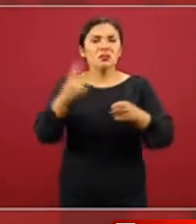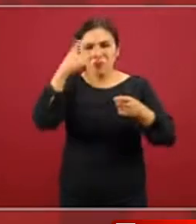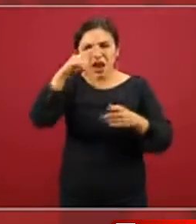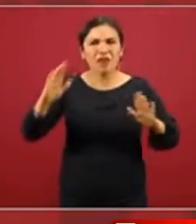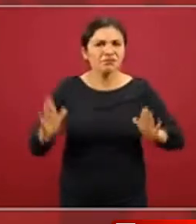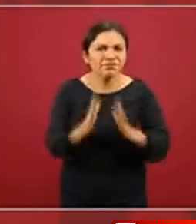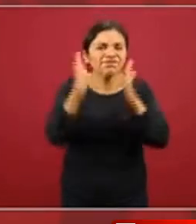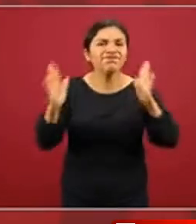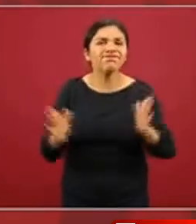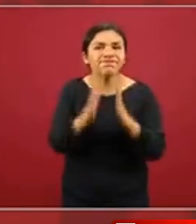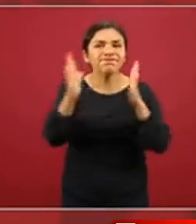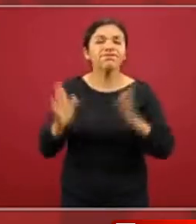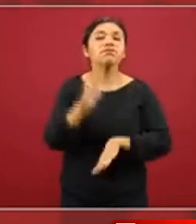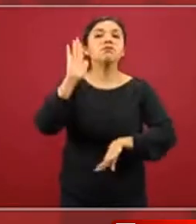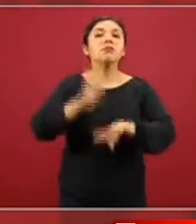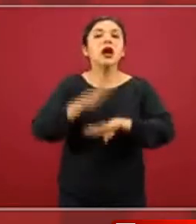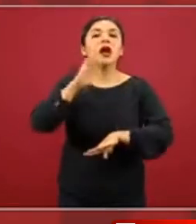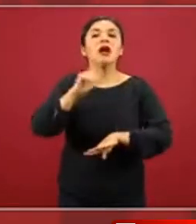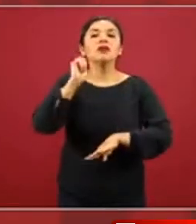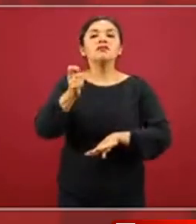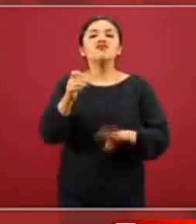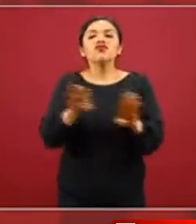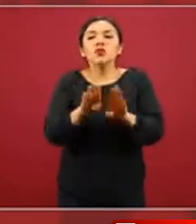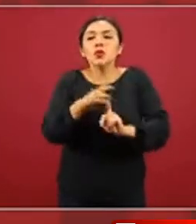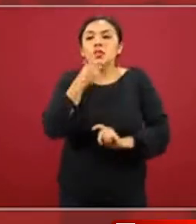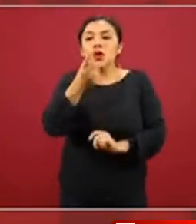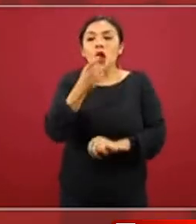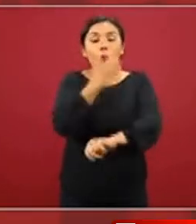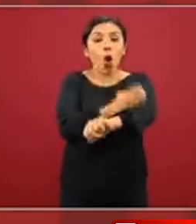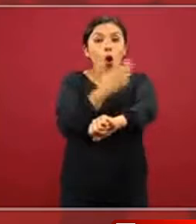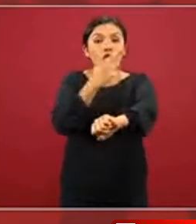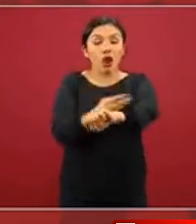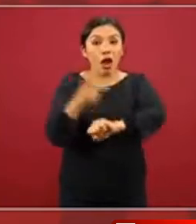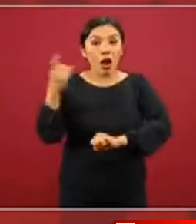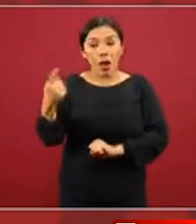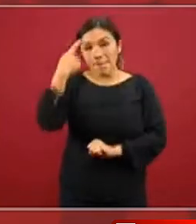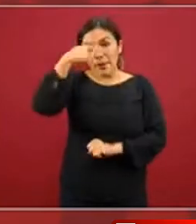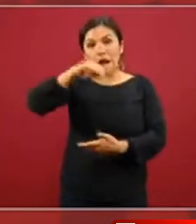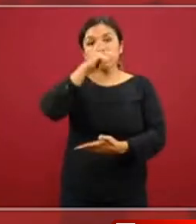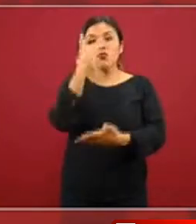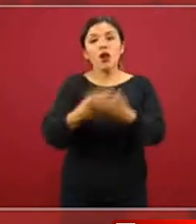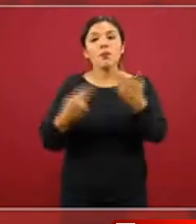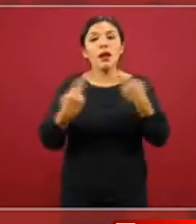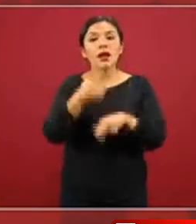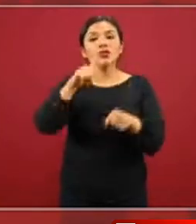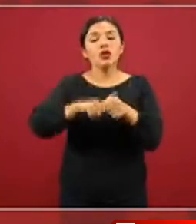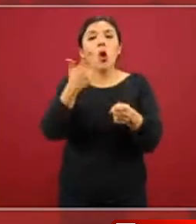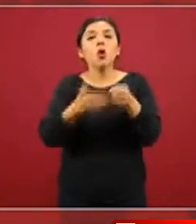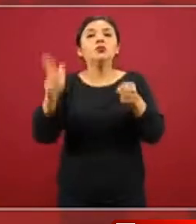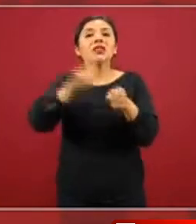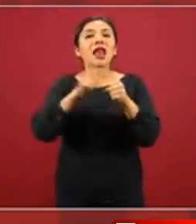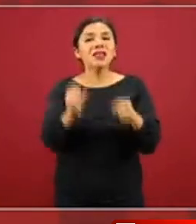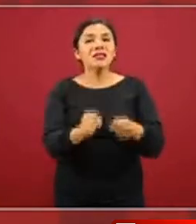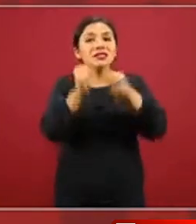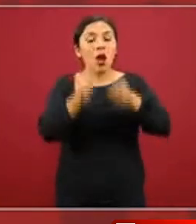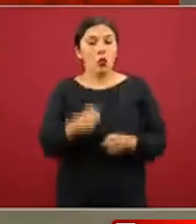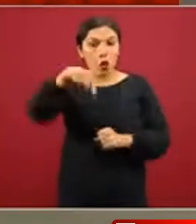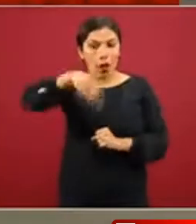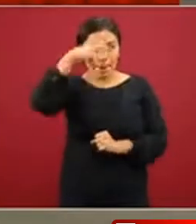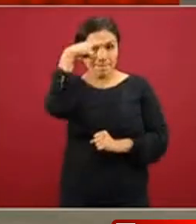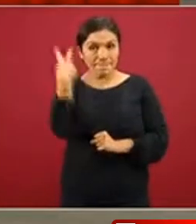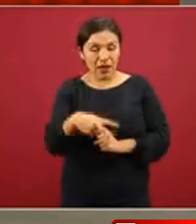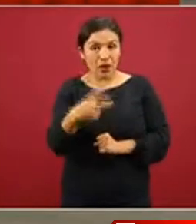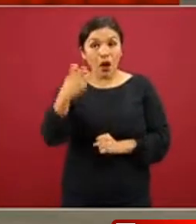impulsor y podríamos decir coordinador del Programa Nacional de Hospital Seguro en México,